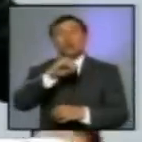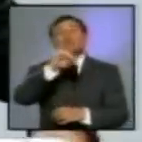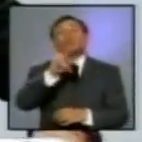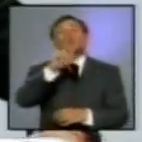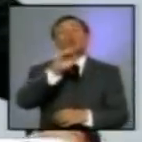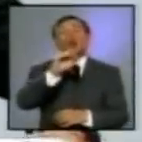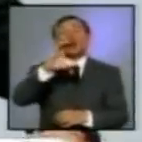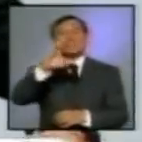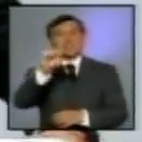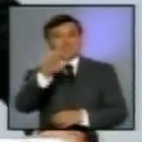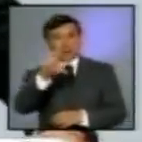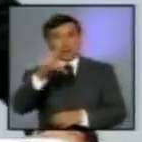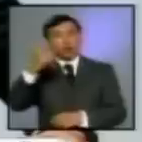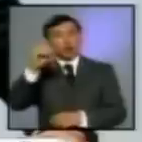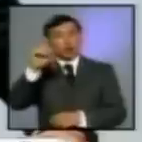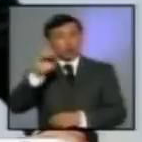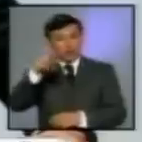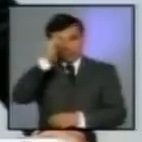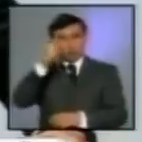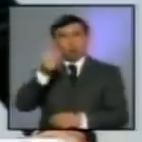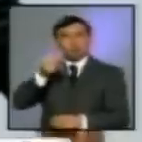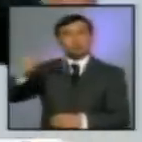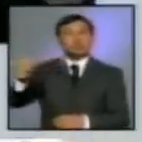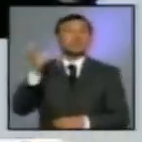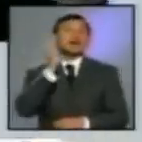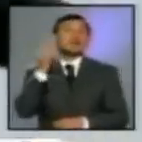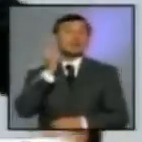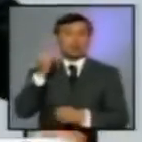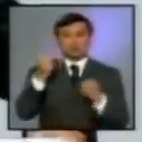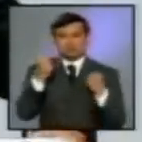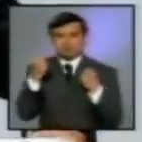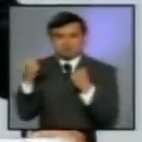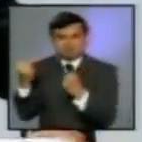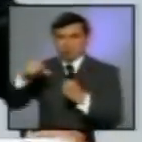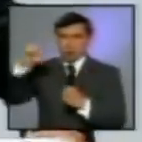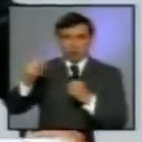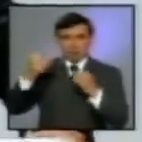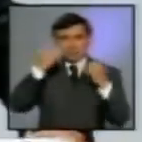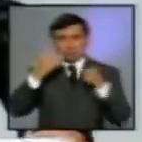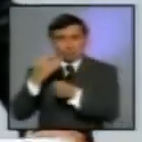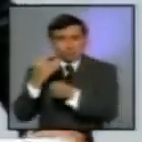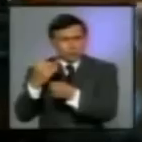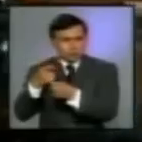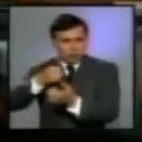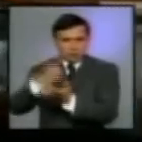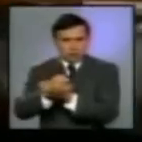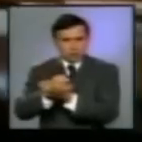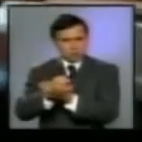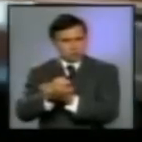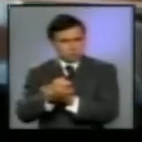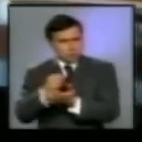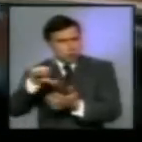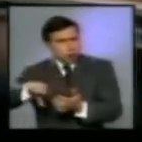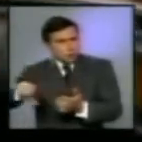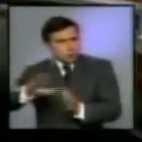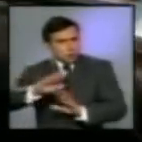Godoy, que le recuerdo, hoy es un prófugo de la justicia. De tal suerte que este discurso de legalidad.